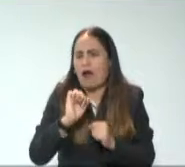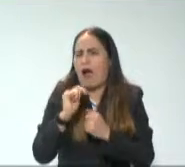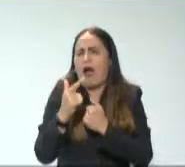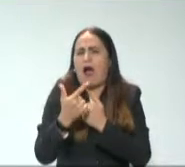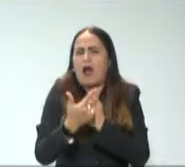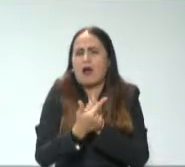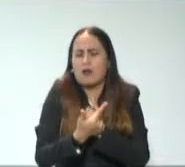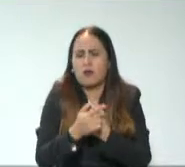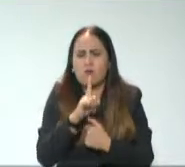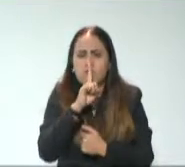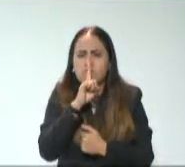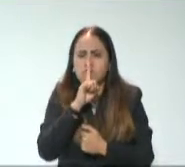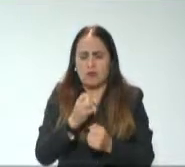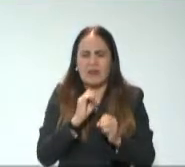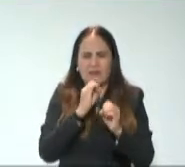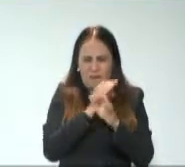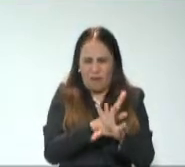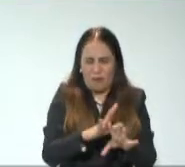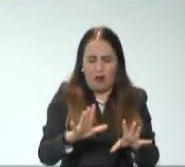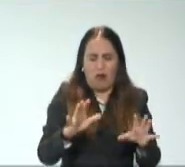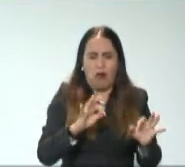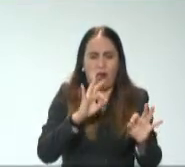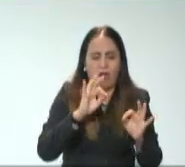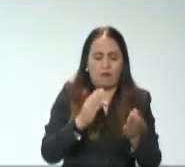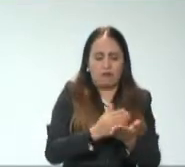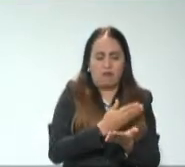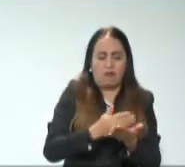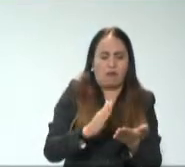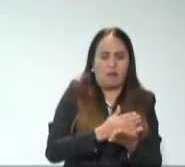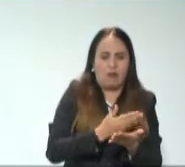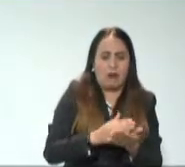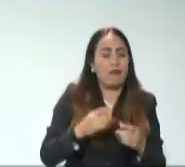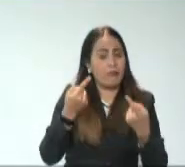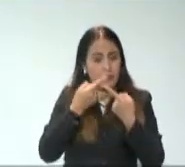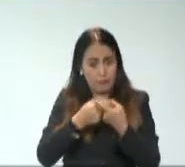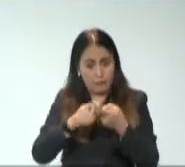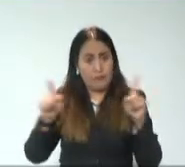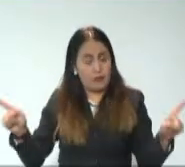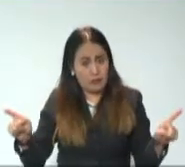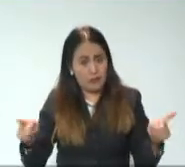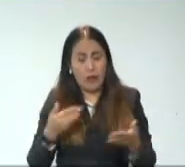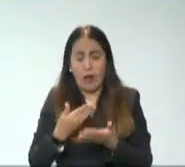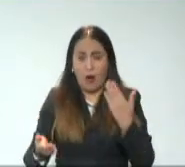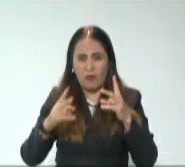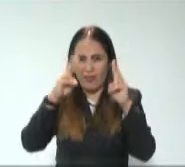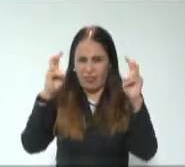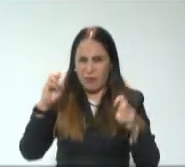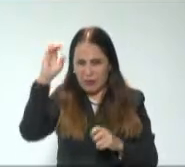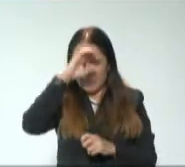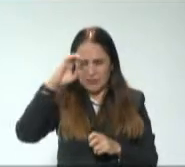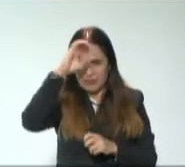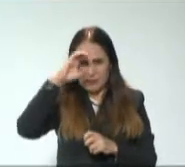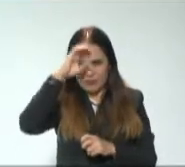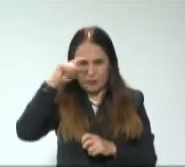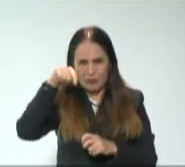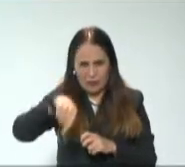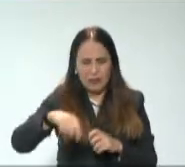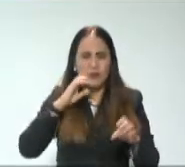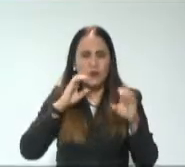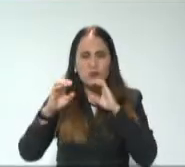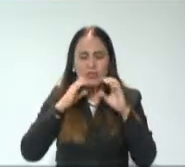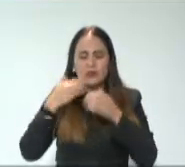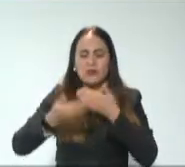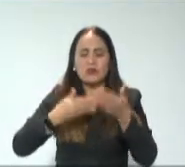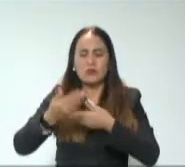de manipulación de la información contraria a la base técnica la base científica insisto de la comunicación de